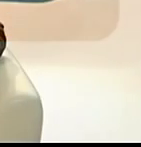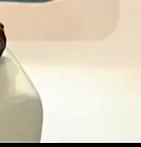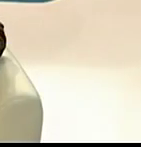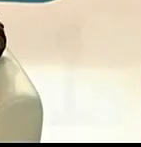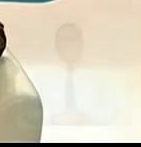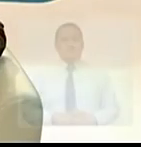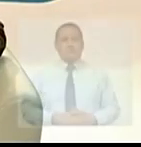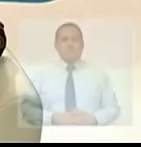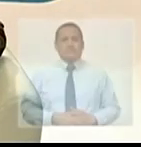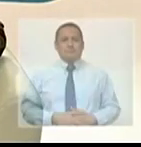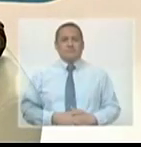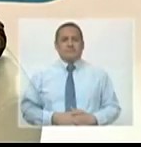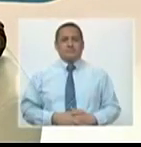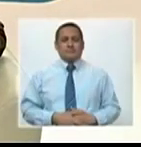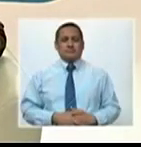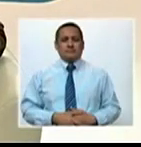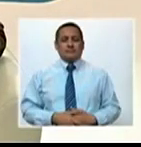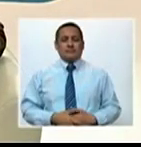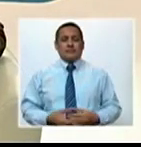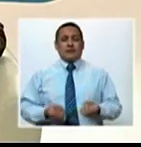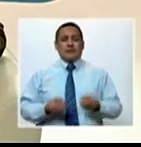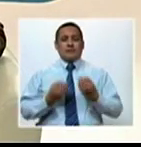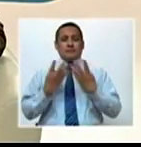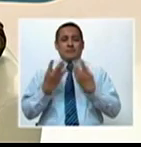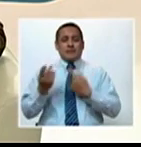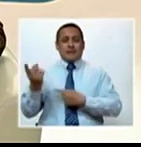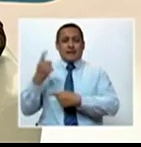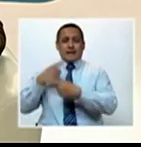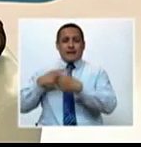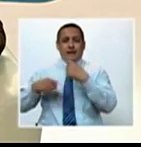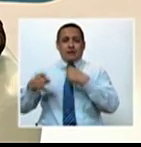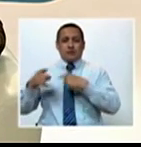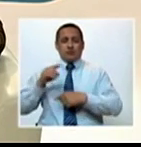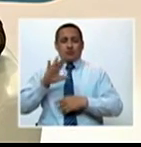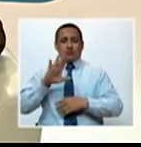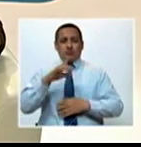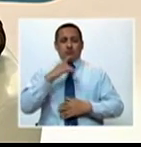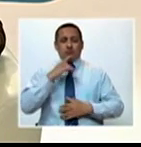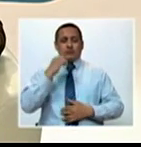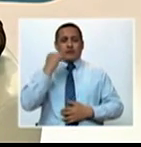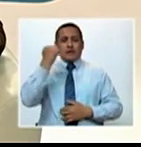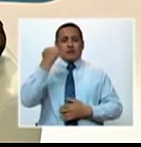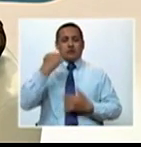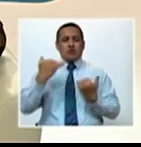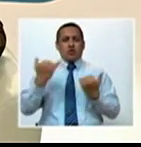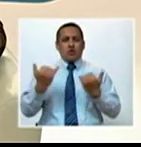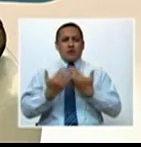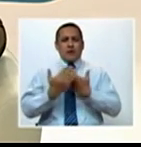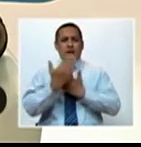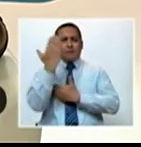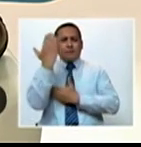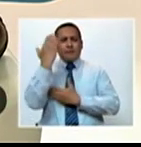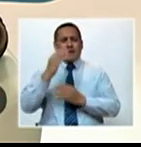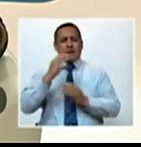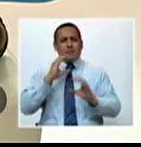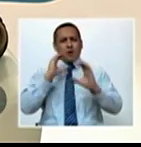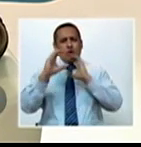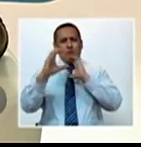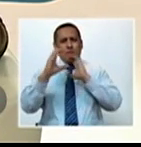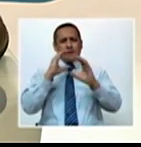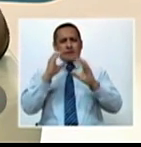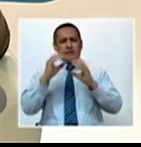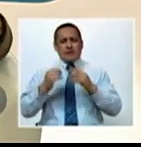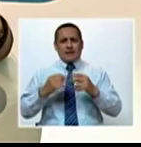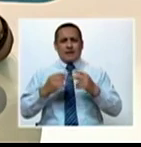Estamos ya de regreso en tus derechos esta mañana para comentar de la prohibición de